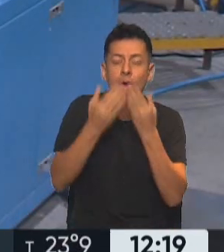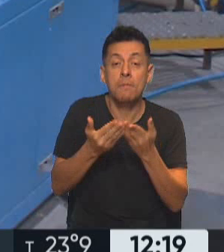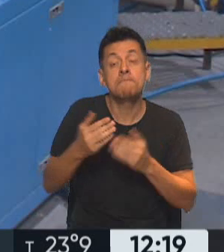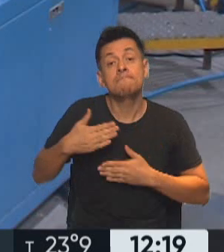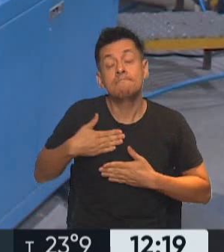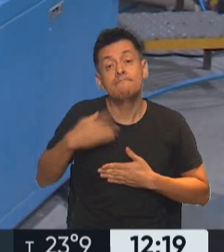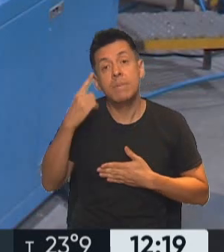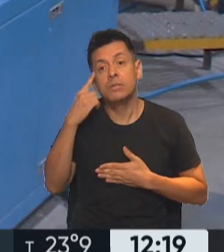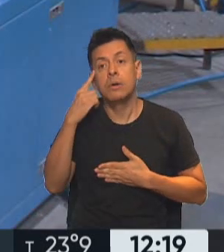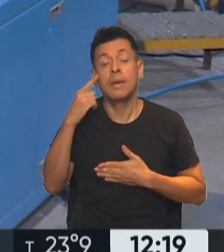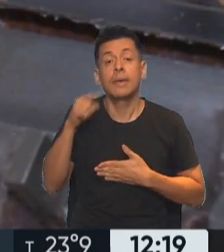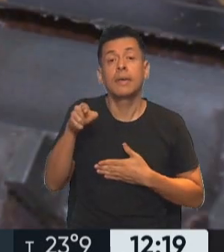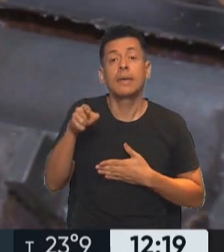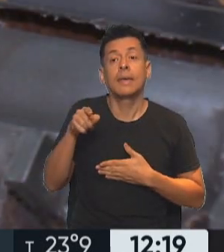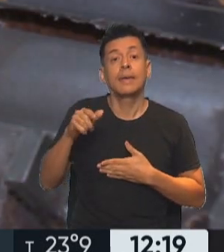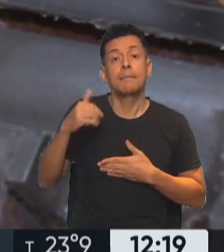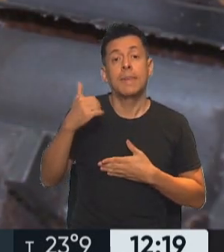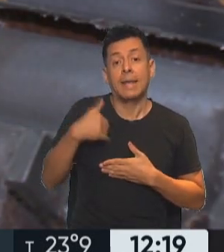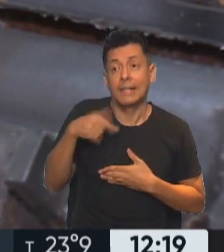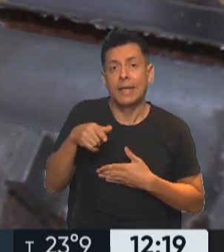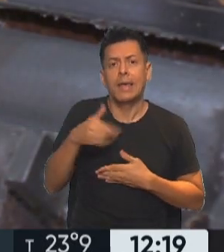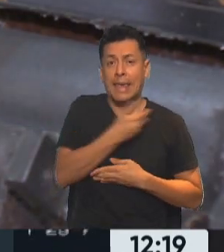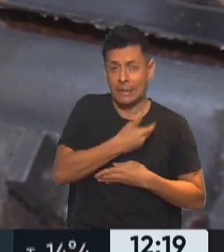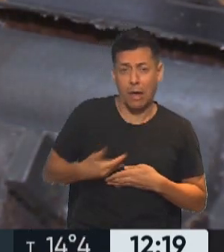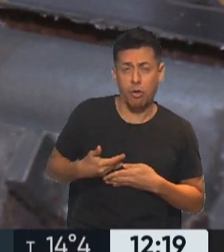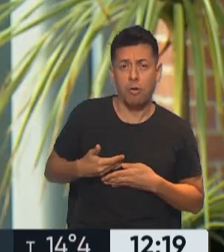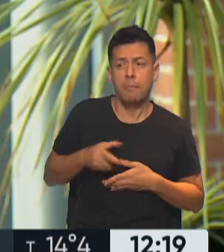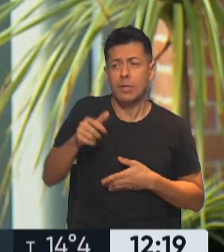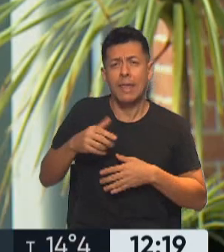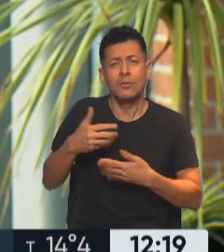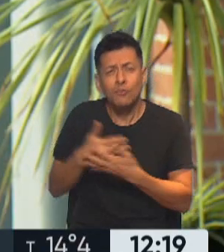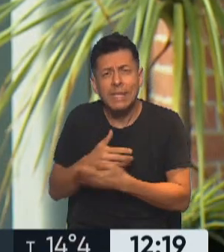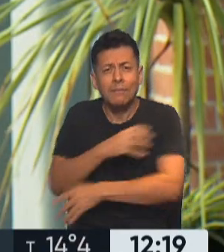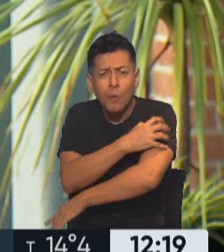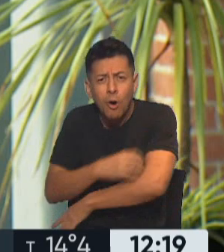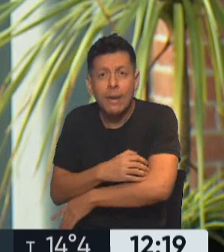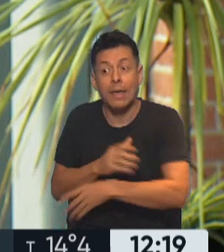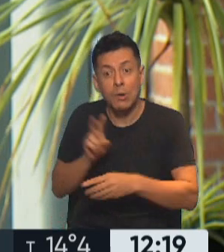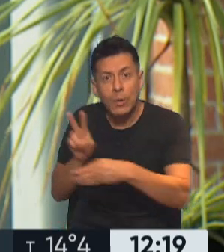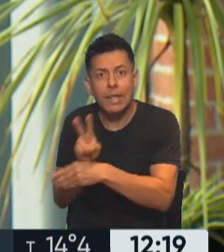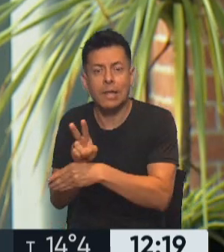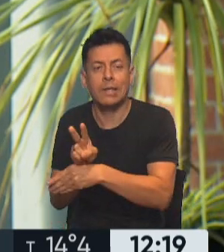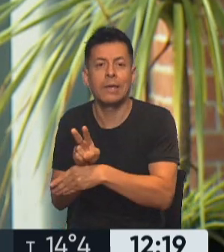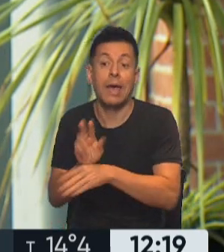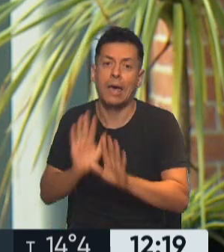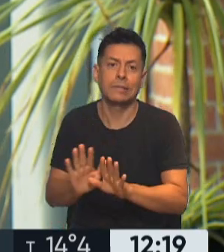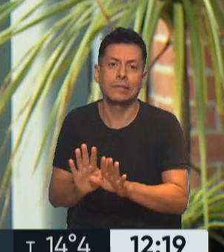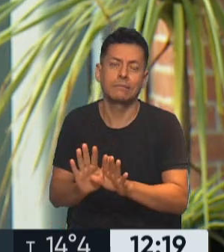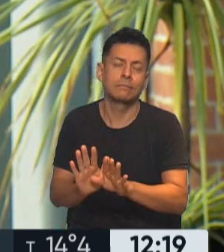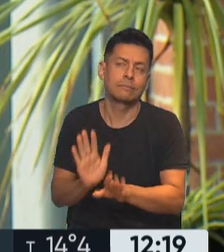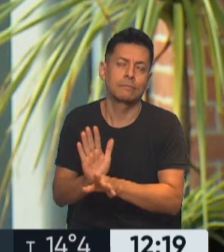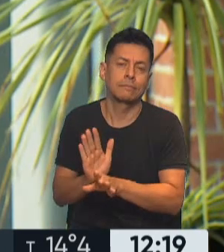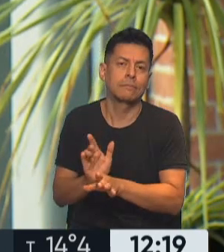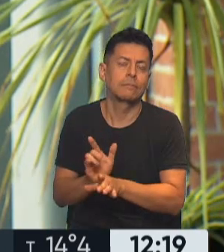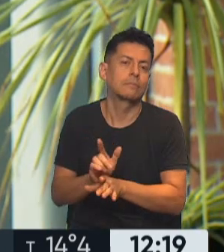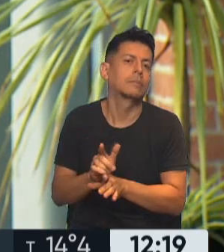el Estado tiene que proteger a los débiles, básicamente, en este sistema, justamente los que tienen que